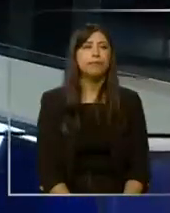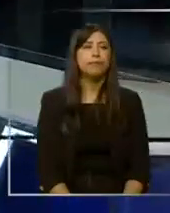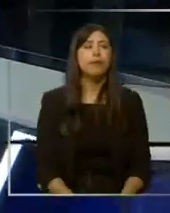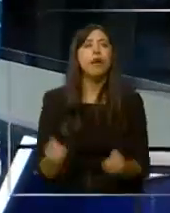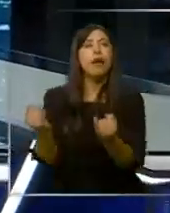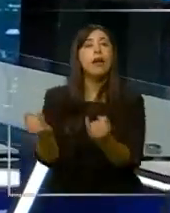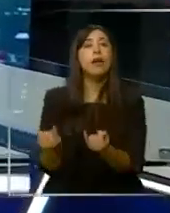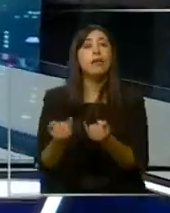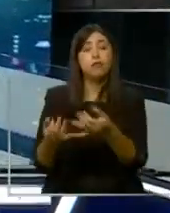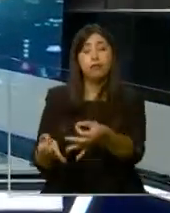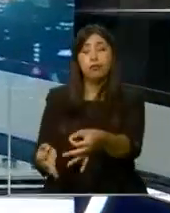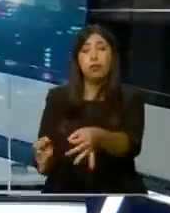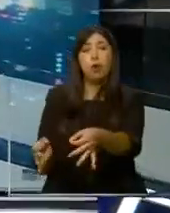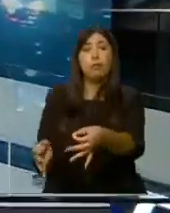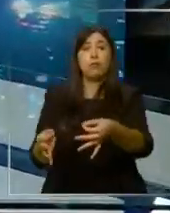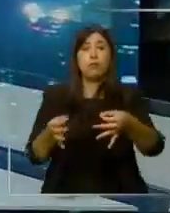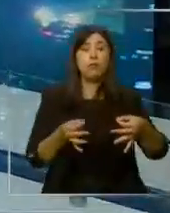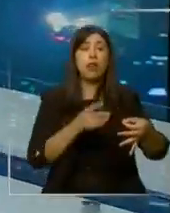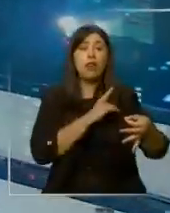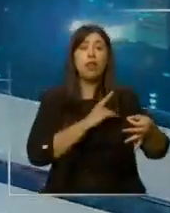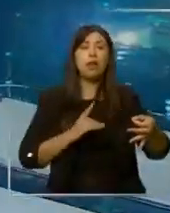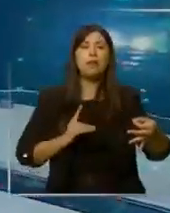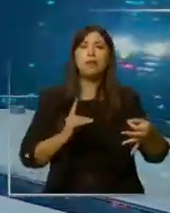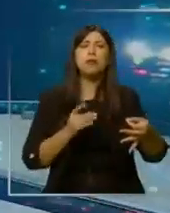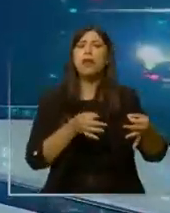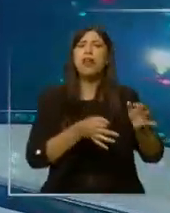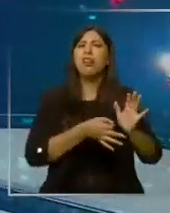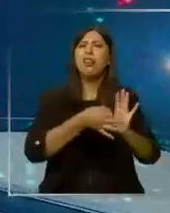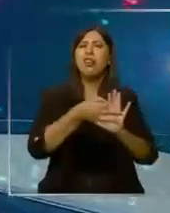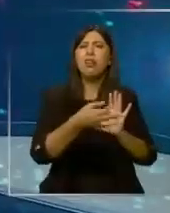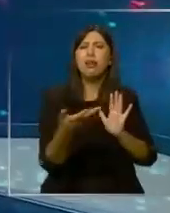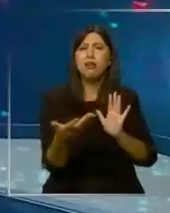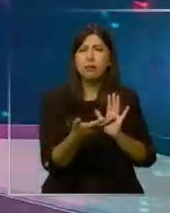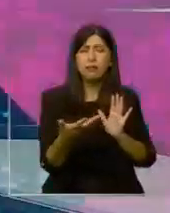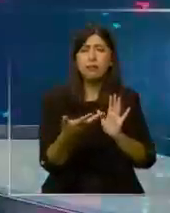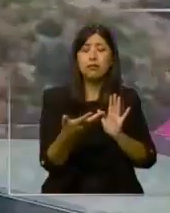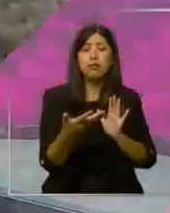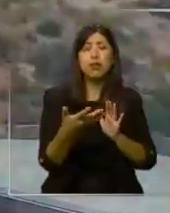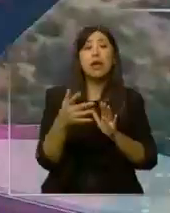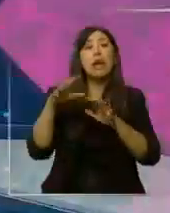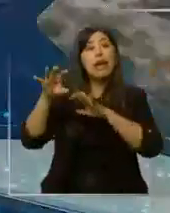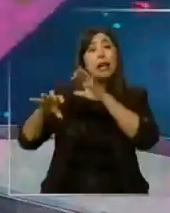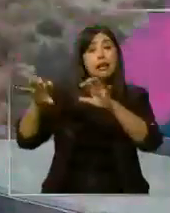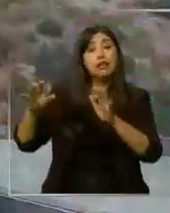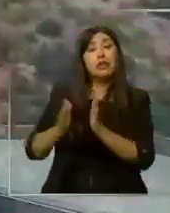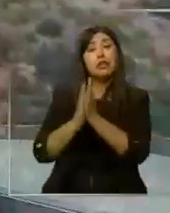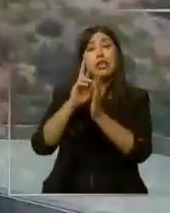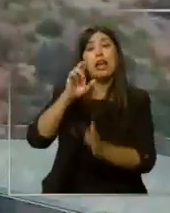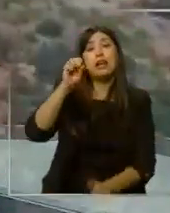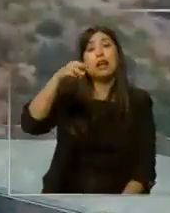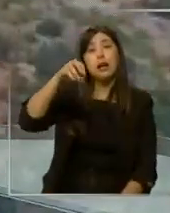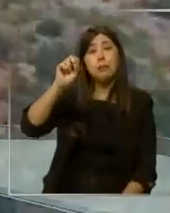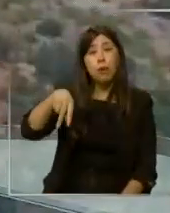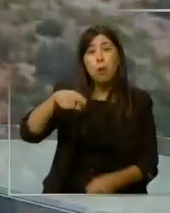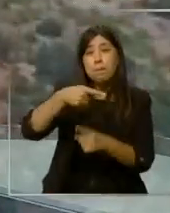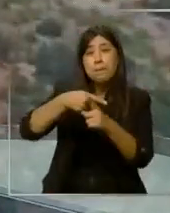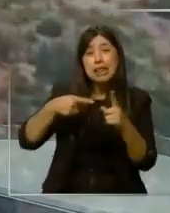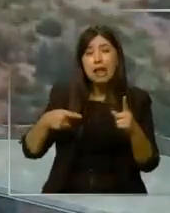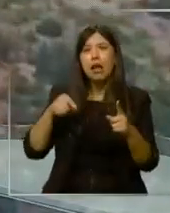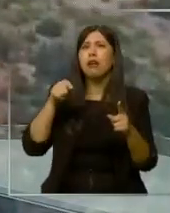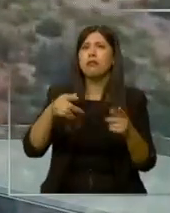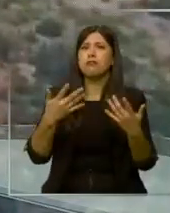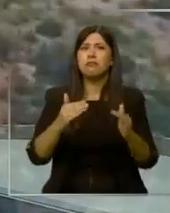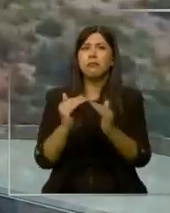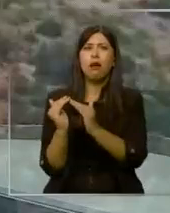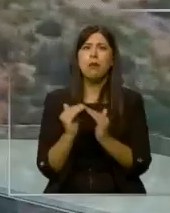un informe entregado por la cámara de diputadas y diputados alerta que más de la mitad de la falla de San Ramón se encuentra urbanizada parlamentario señalan